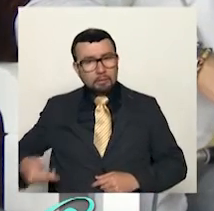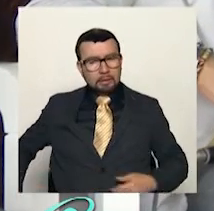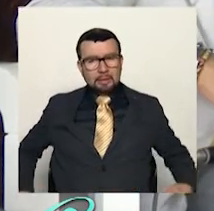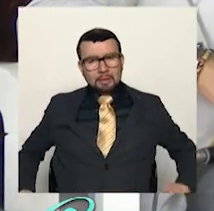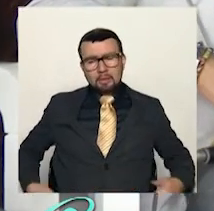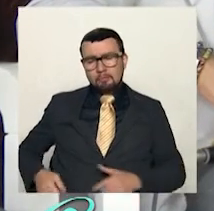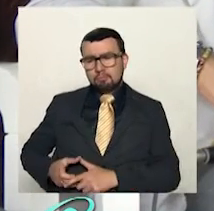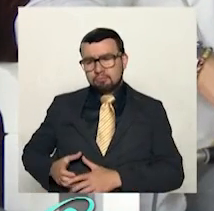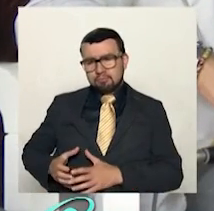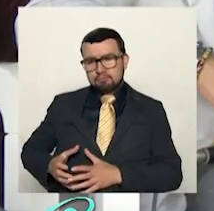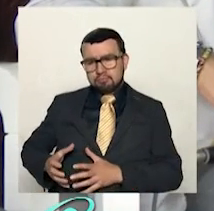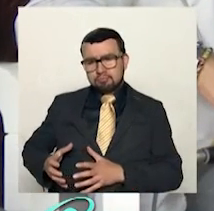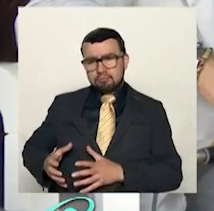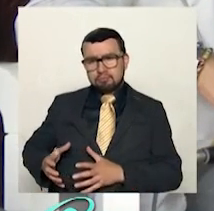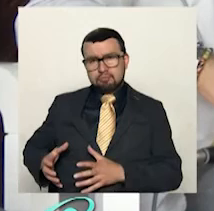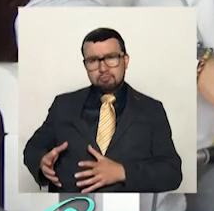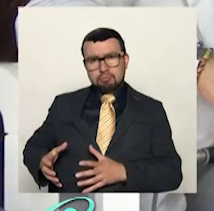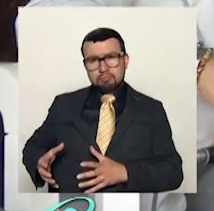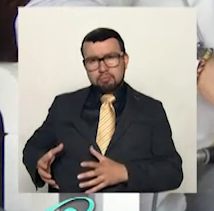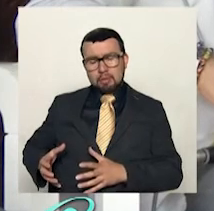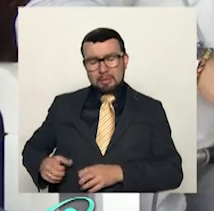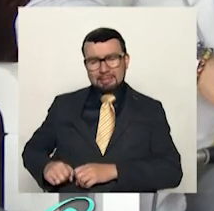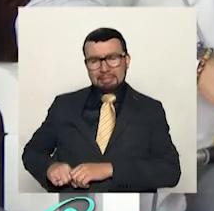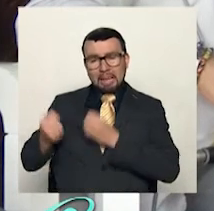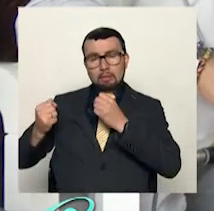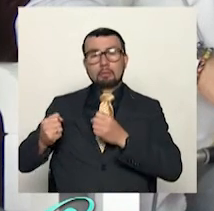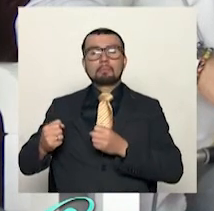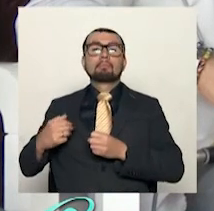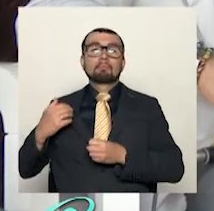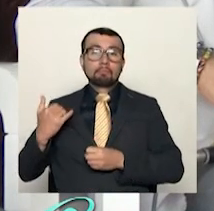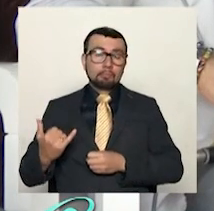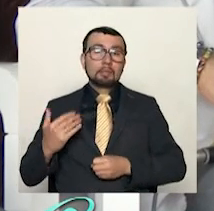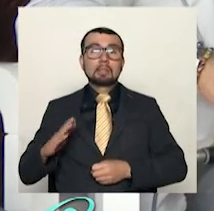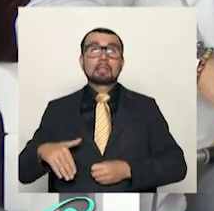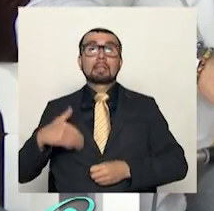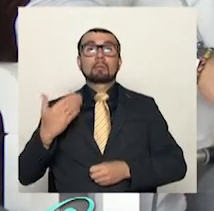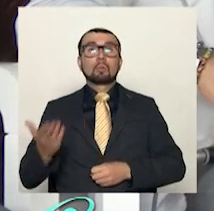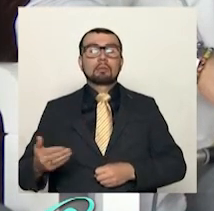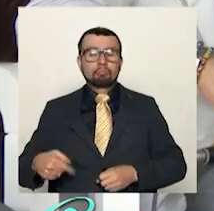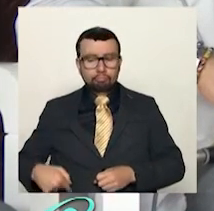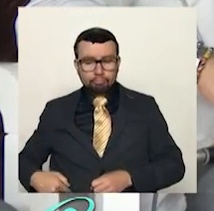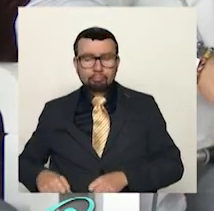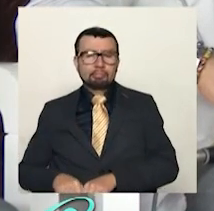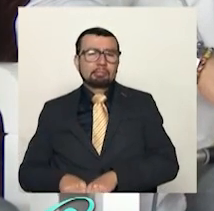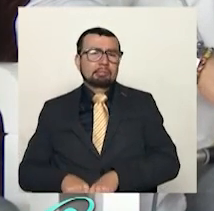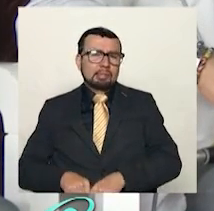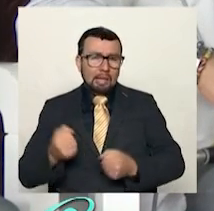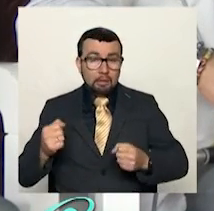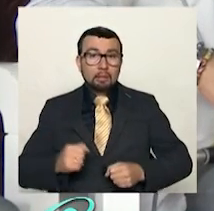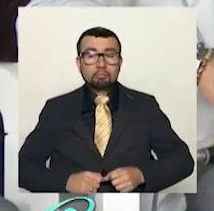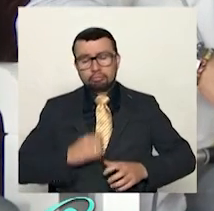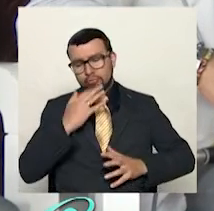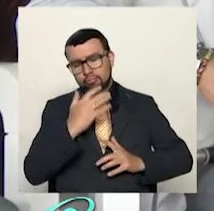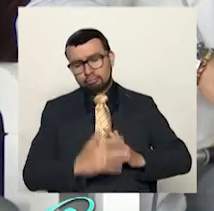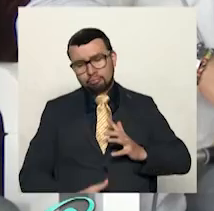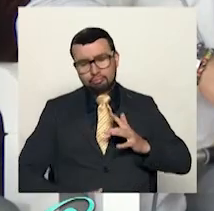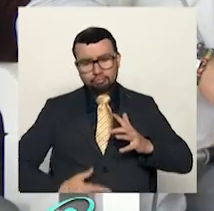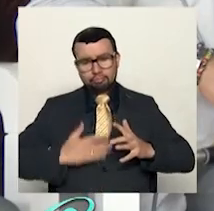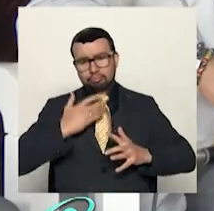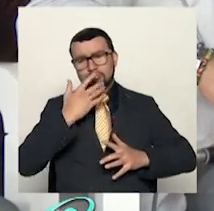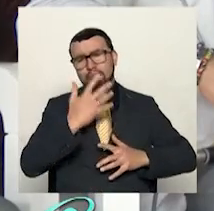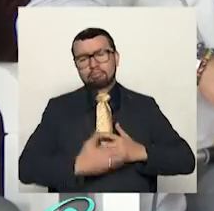se inflama, se rompen los túbulos, generamos un daño renal y el paciente termina con una insuficiencia renal crónica, con diálisis de por vida por